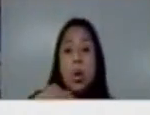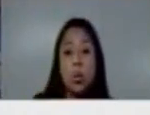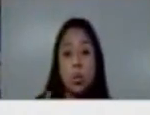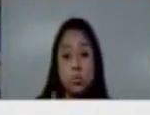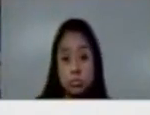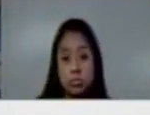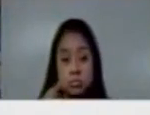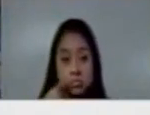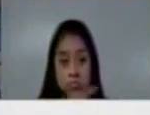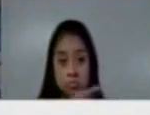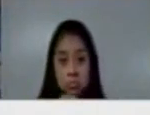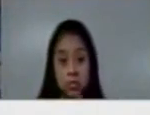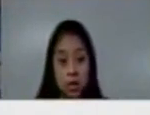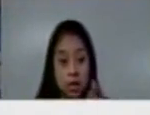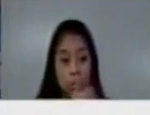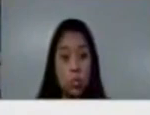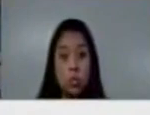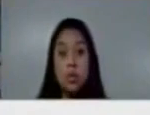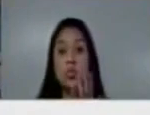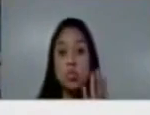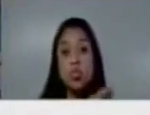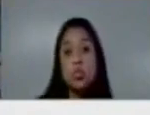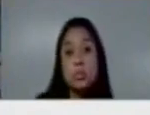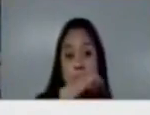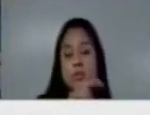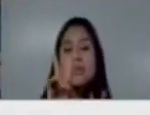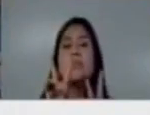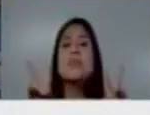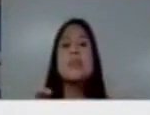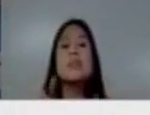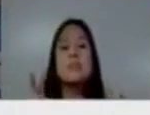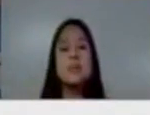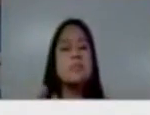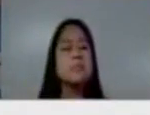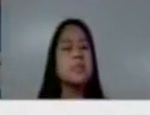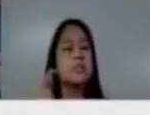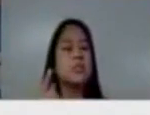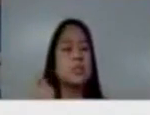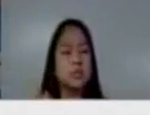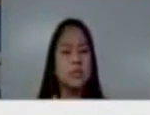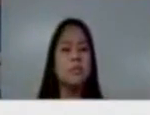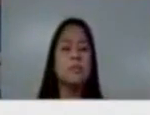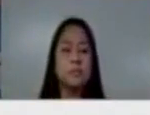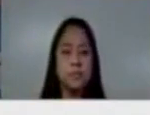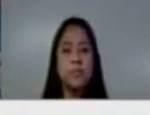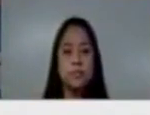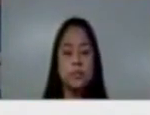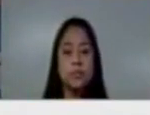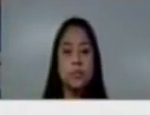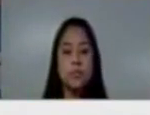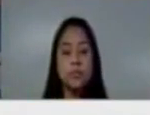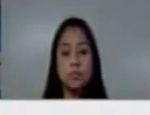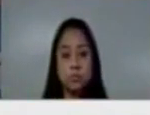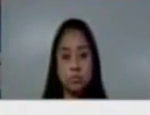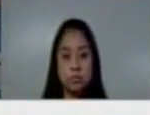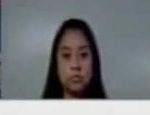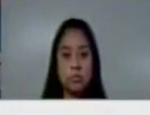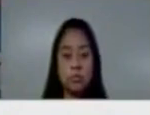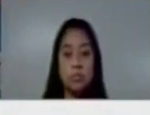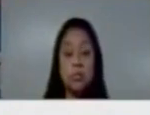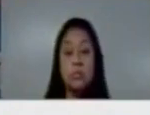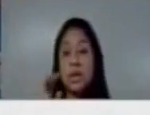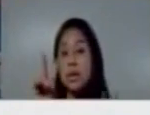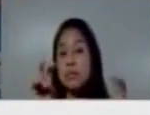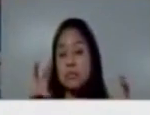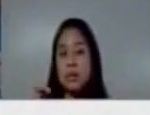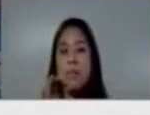colaboración de su país en los temas más relevantes. Con el ETA y el